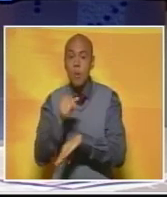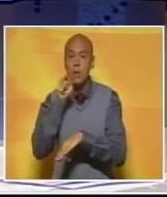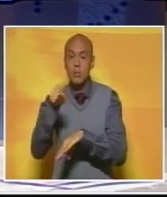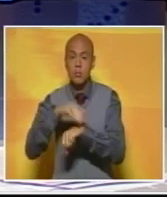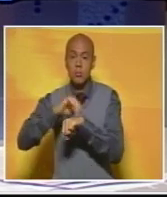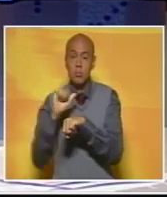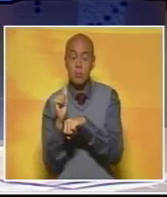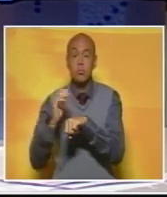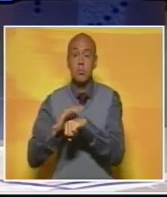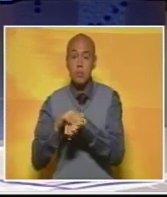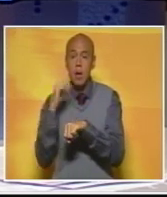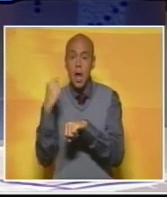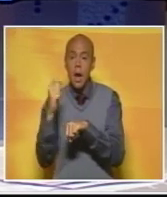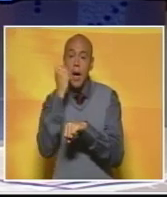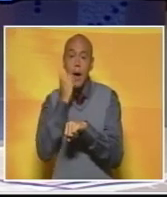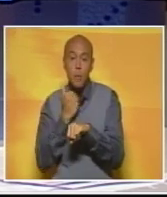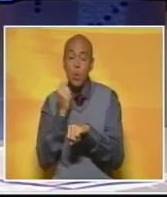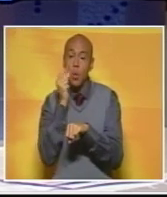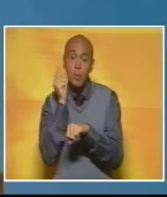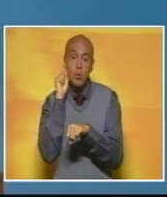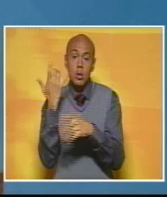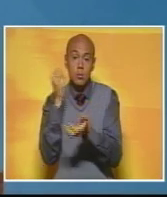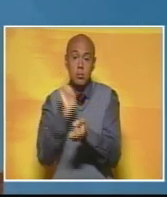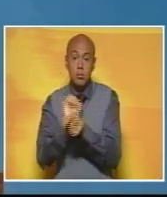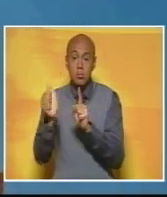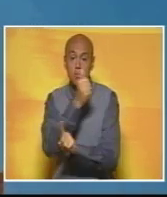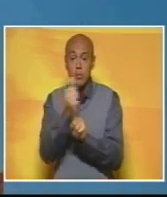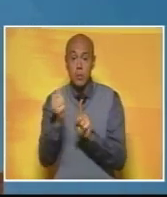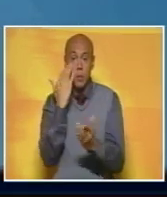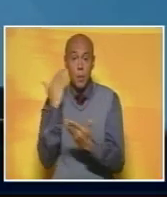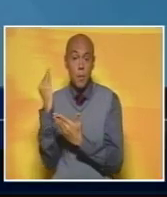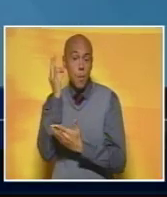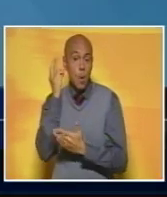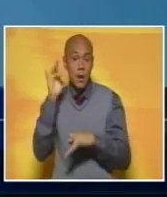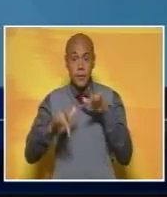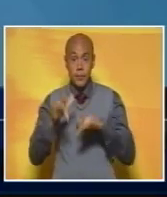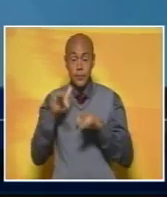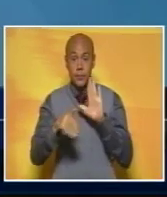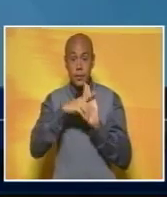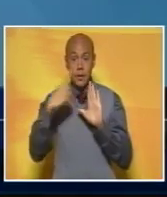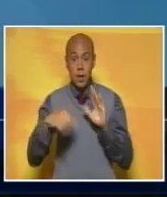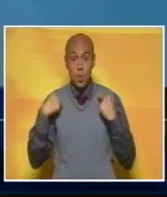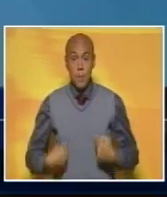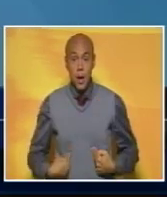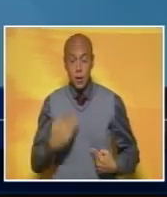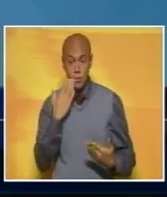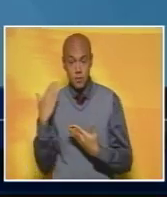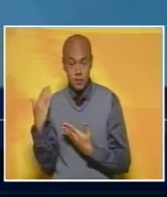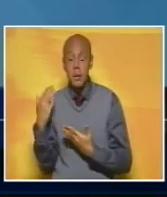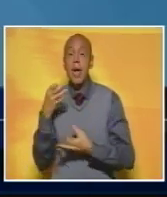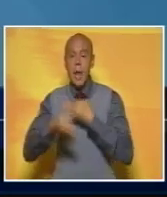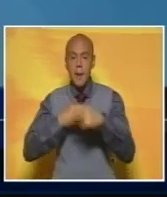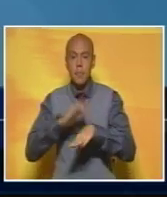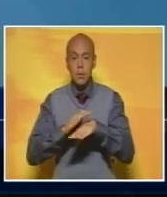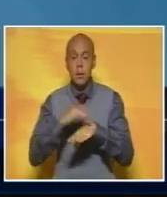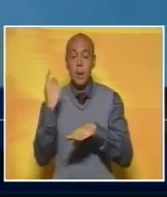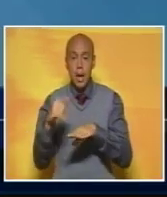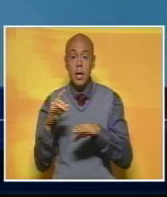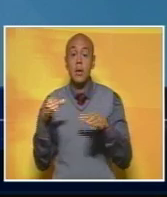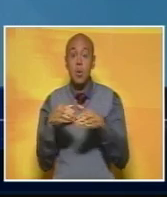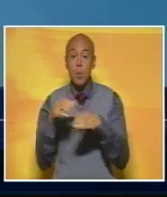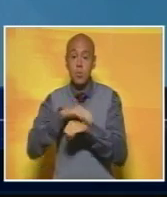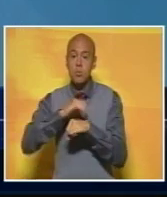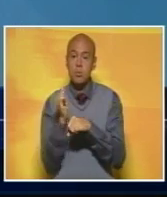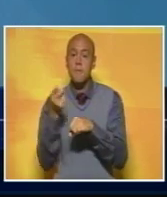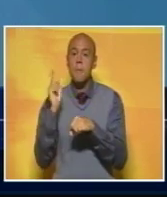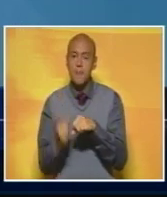fuerza y abusos contra los detenidos. La subsecretaria de Derechos Humanos, Lorena Recabarren, indicó que la Dirección de Carabineros deberá